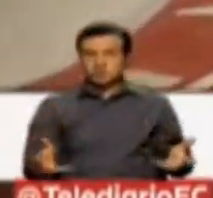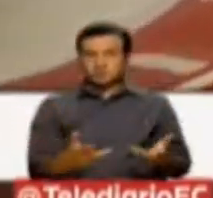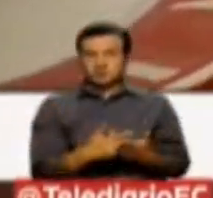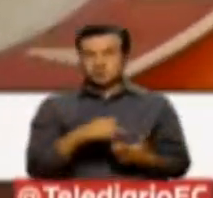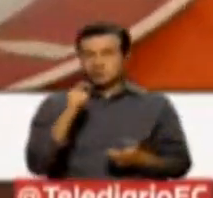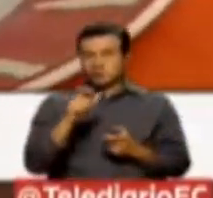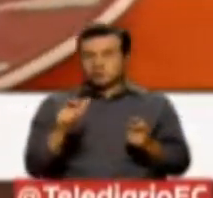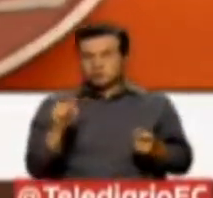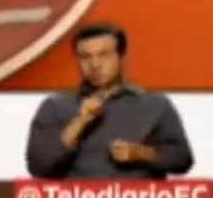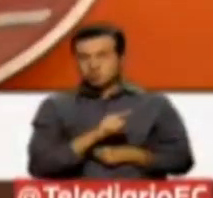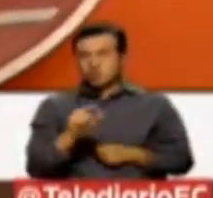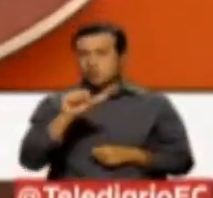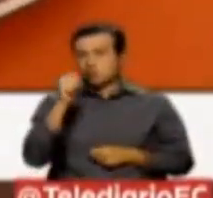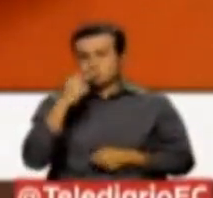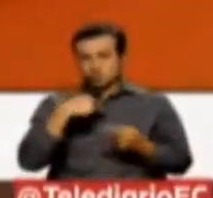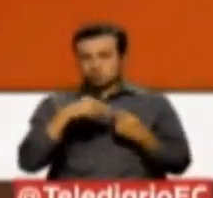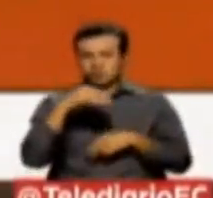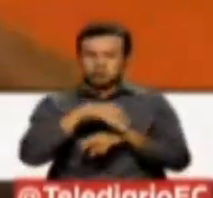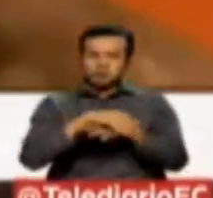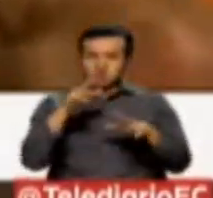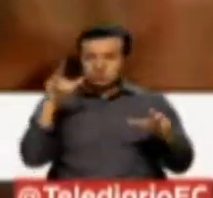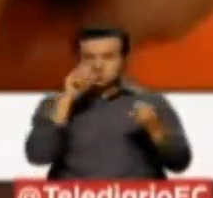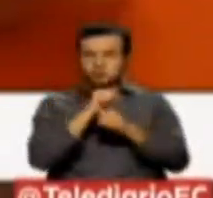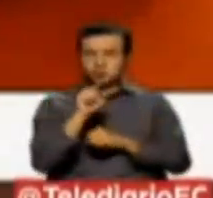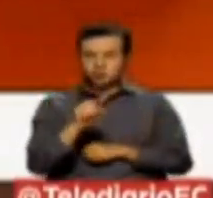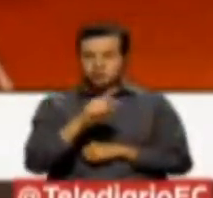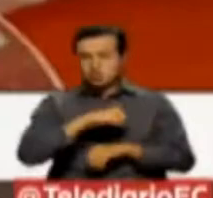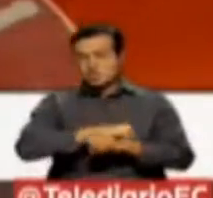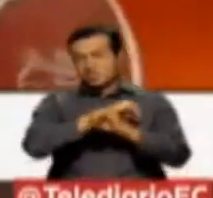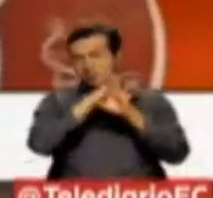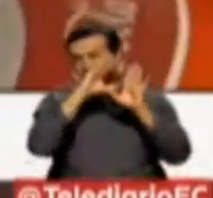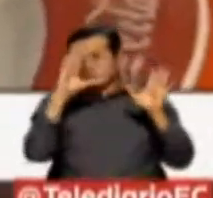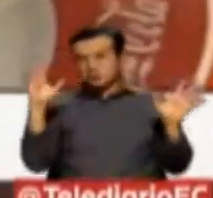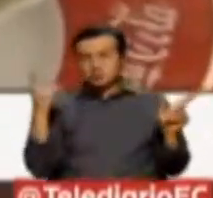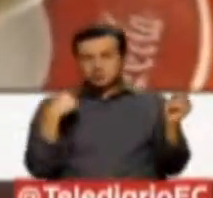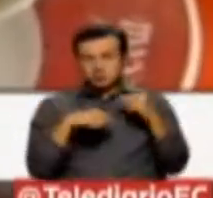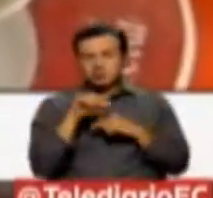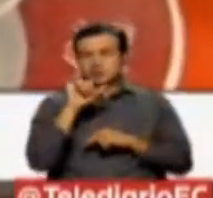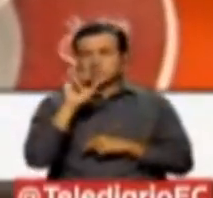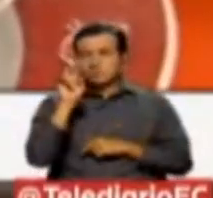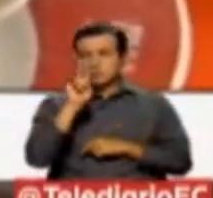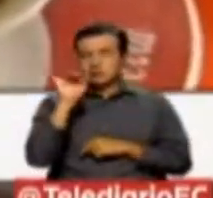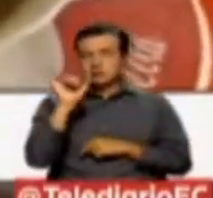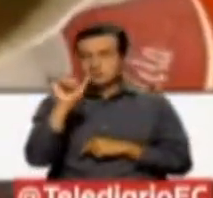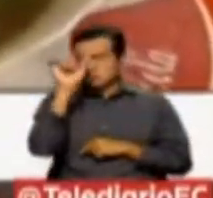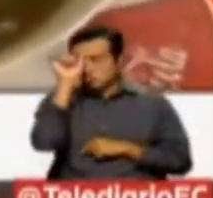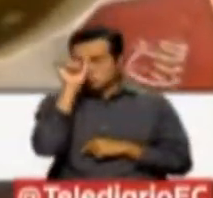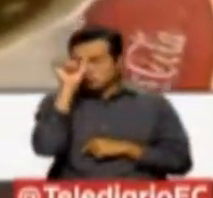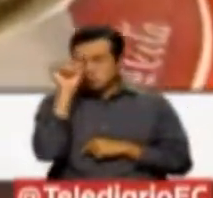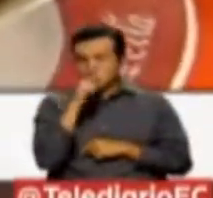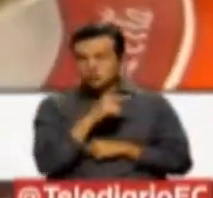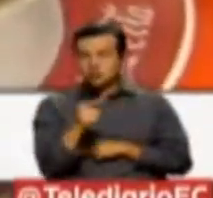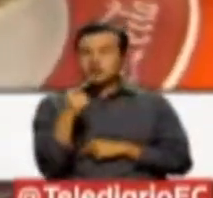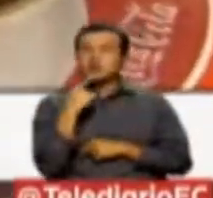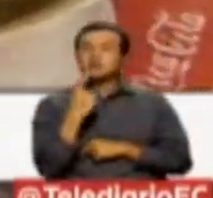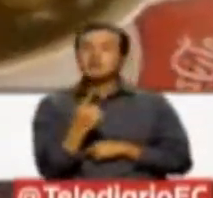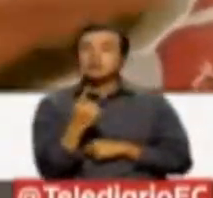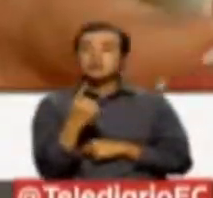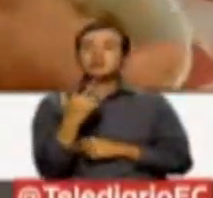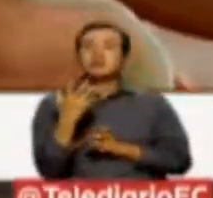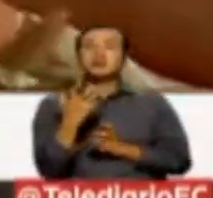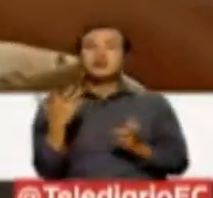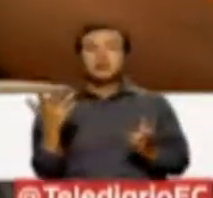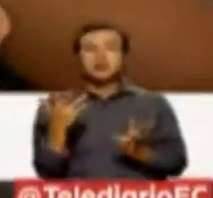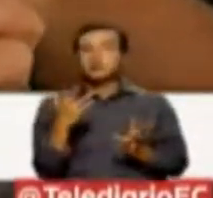otras personas porque hay otros negocios en la tarde-noche, porque usted abre todas las mañanas, viernes, sábado y domingo, pero usted me comentaba que su ideal